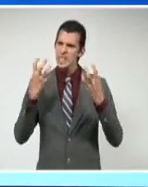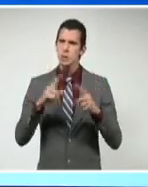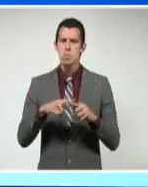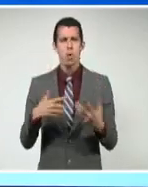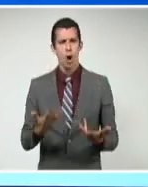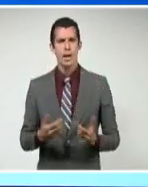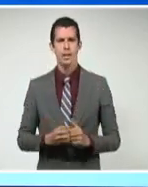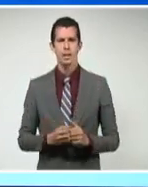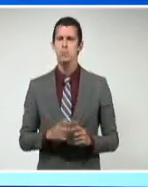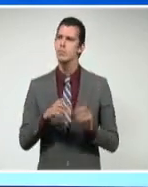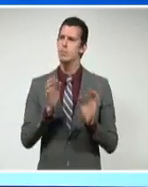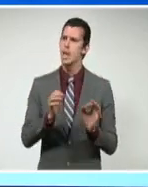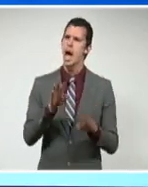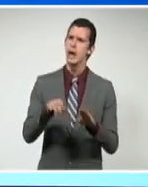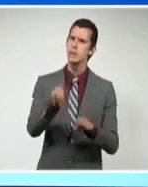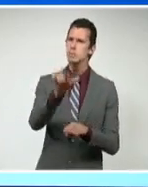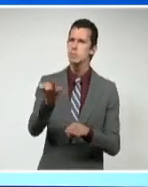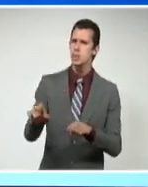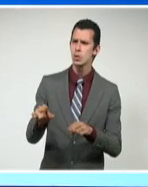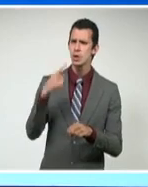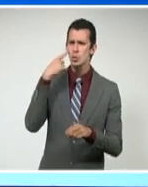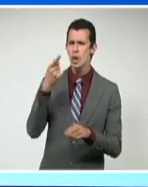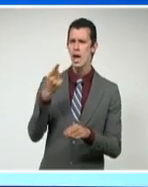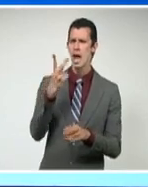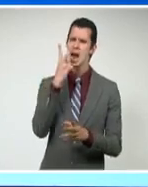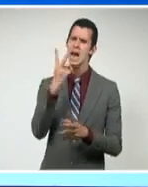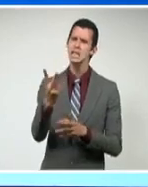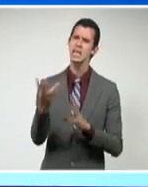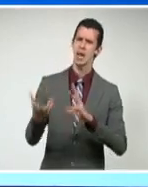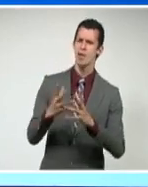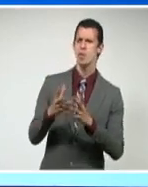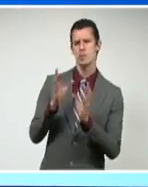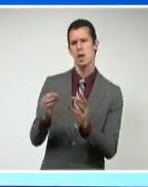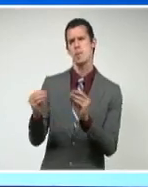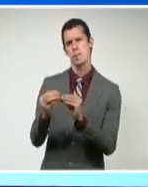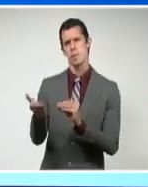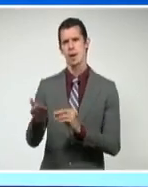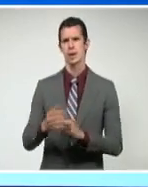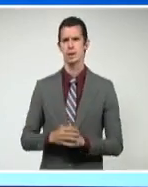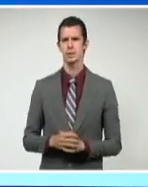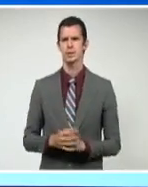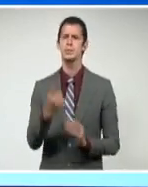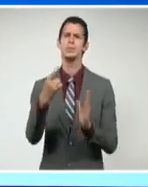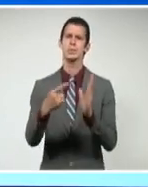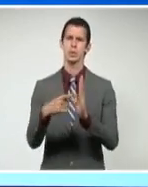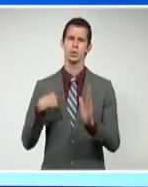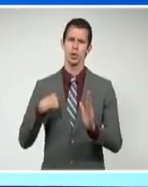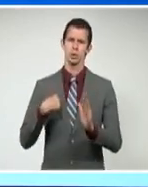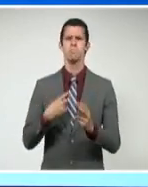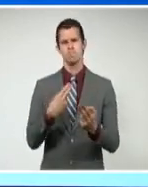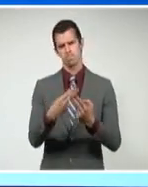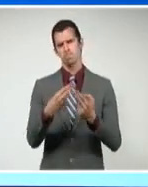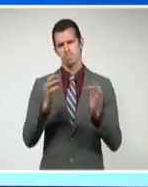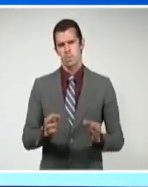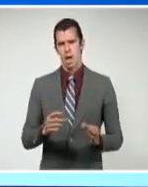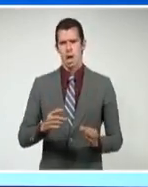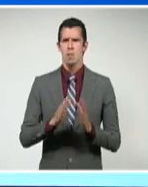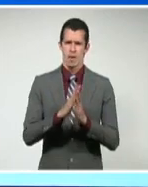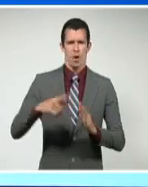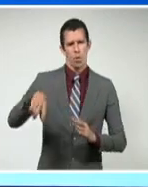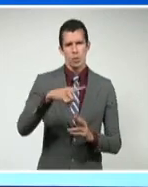que se merecen. En mi caso yo confío y les pido a ustedes confiar, sí, confiar en aquellos órganos a los